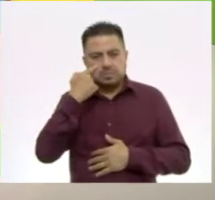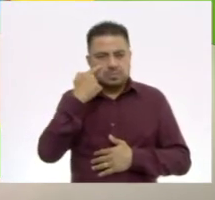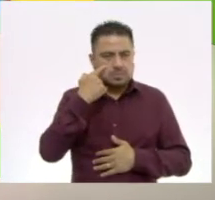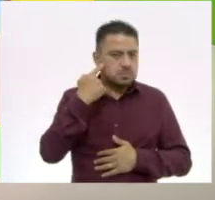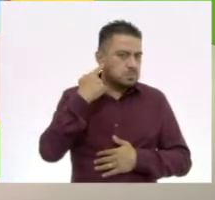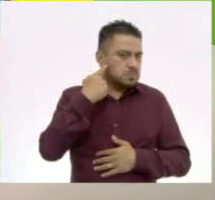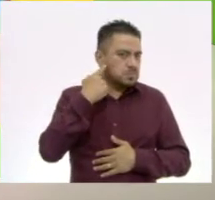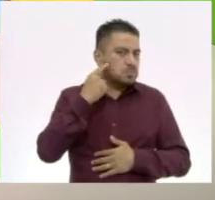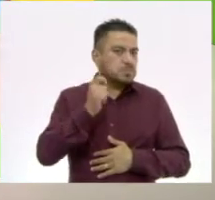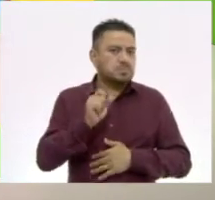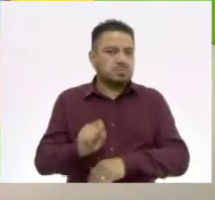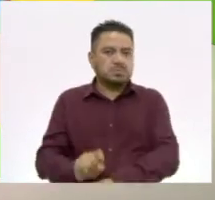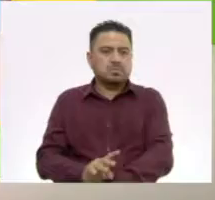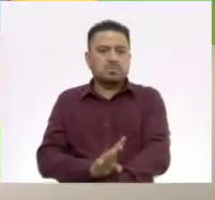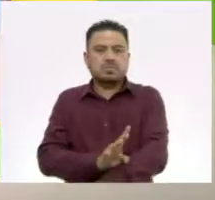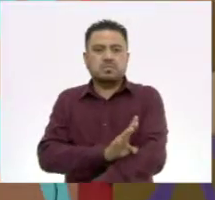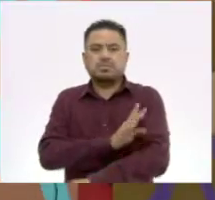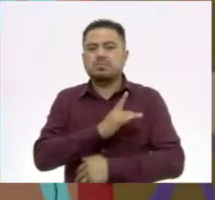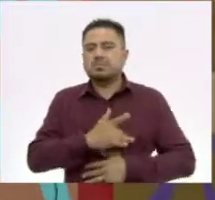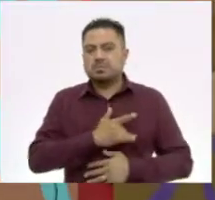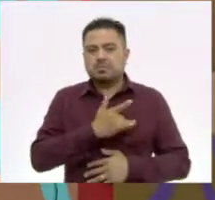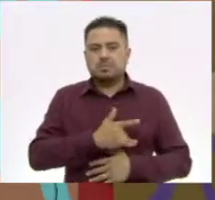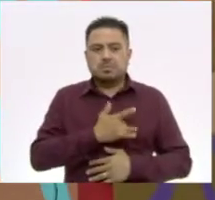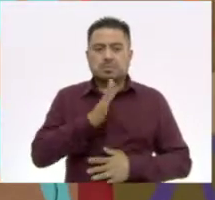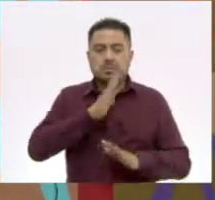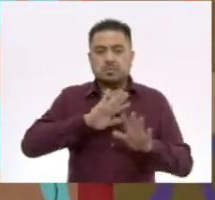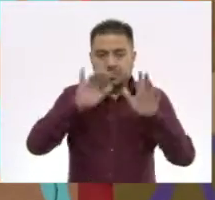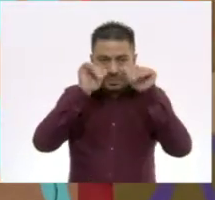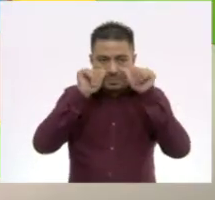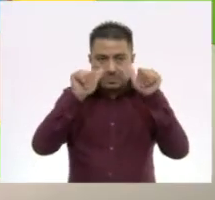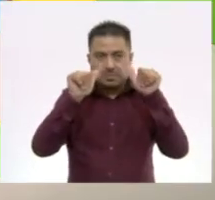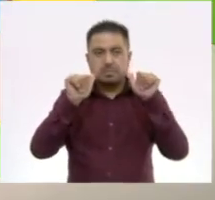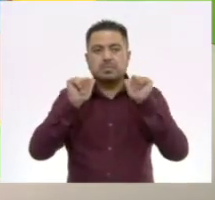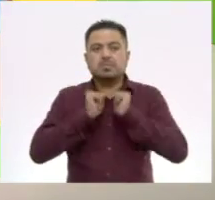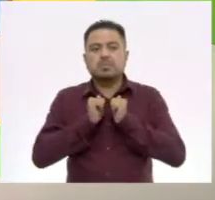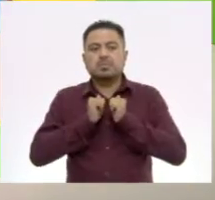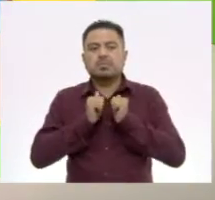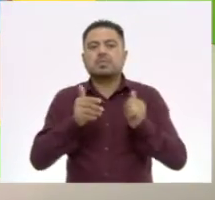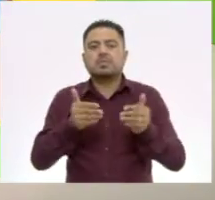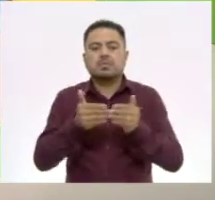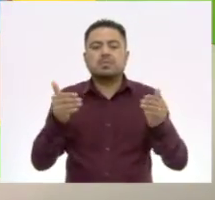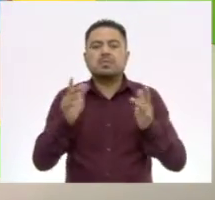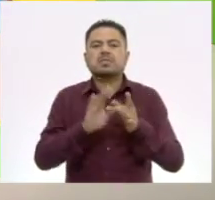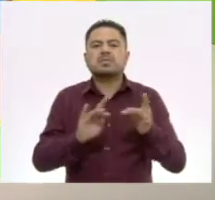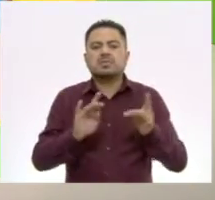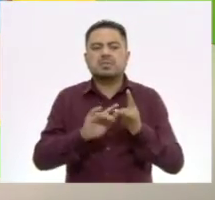qué emoción atentas o harvard el siguiente